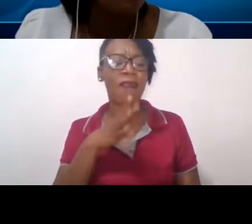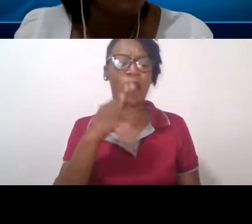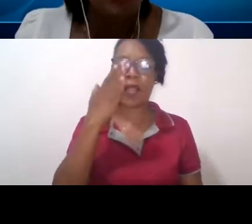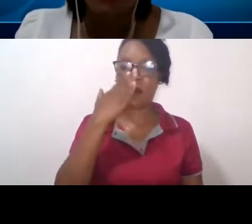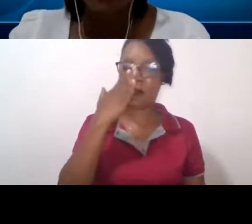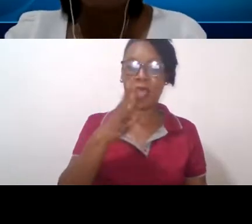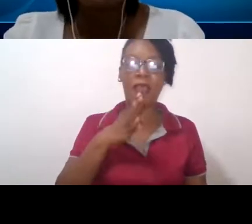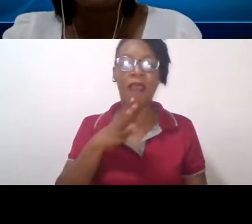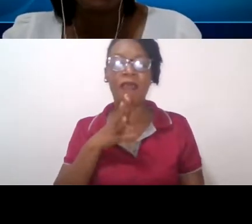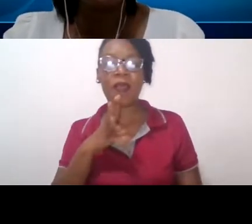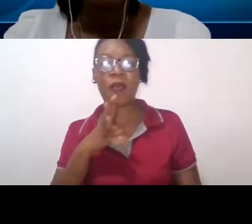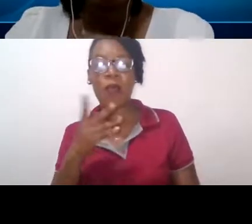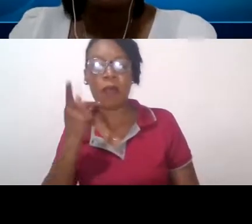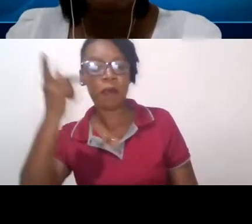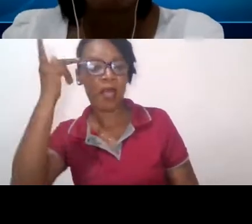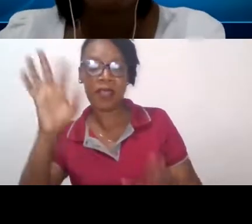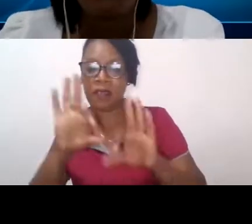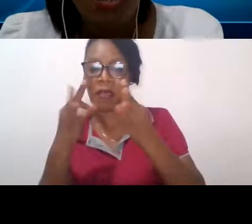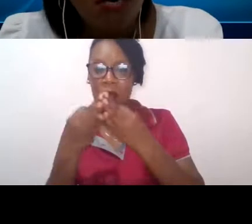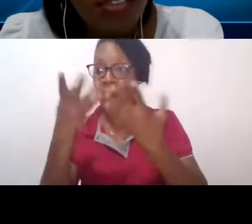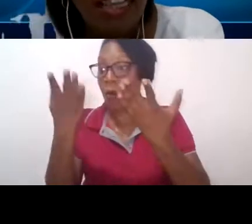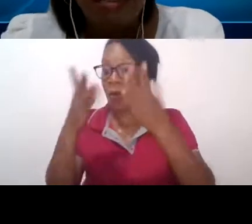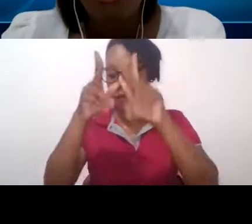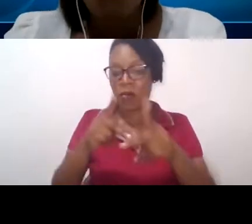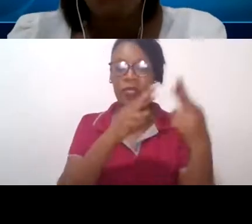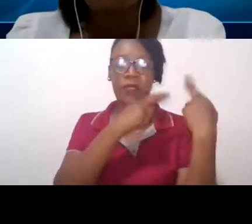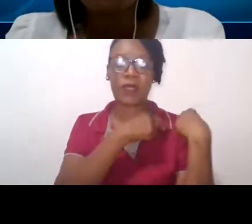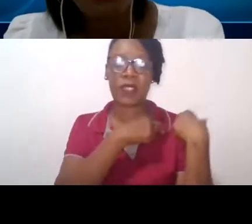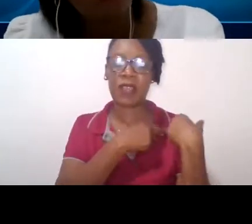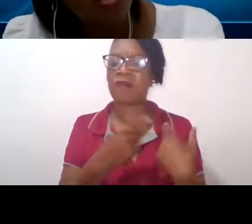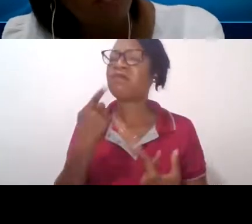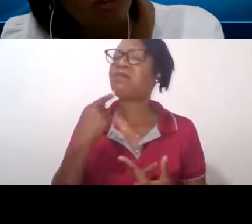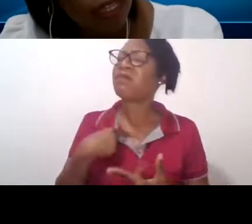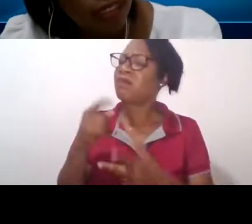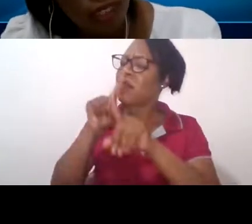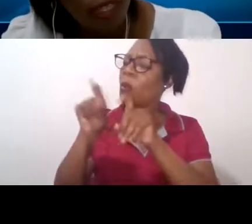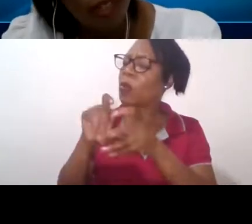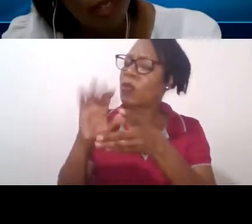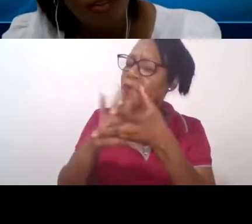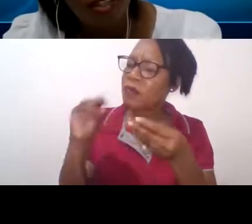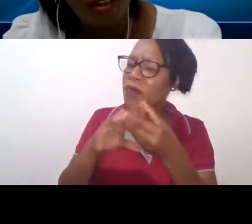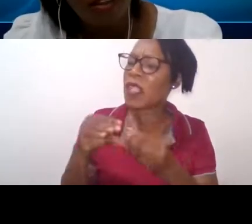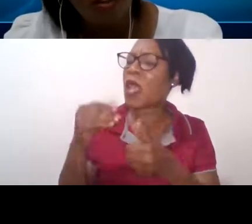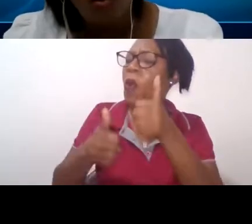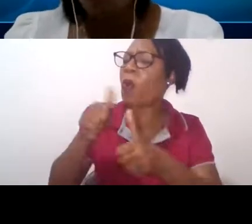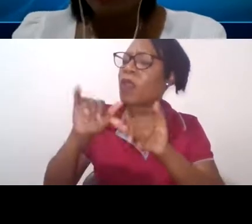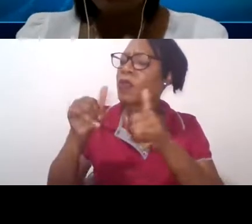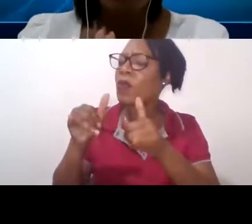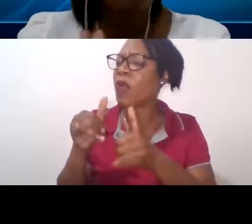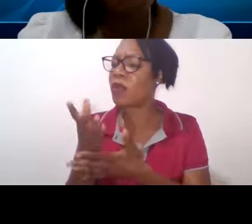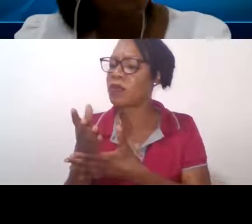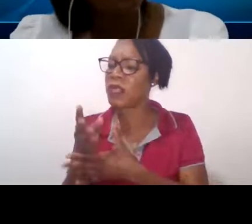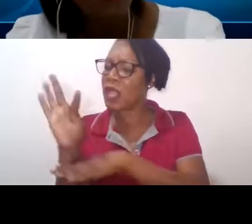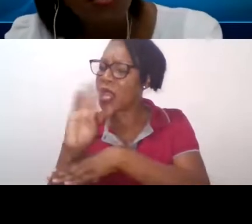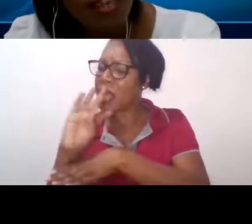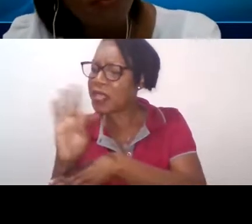de familia o la persona que es responsable. Mira, contame una cosa. ¿Cuáles son los dibujos animados que a James le gusta? ¿Cuál es el